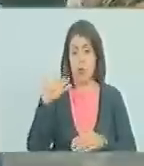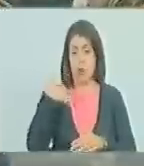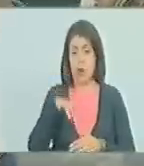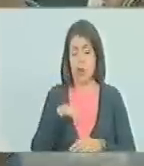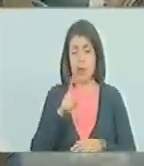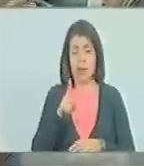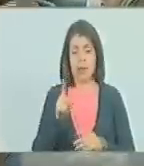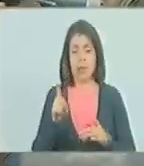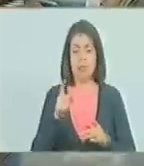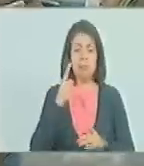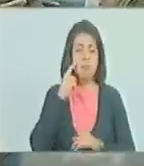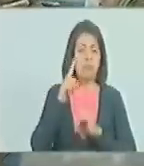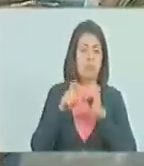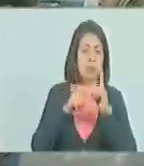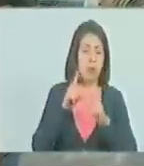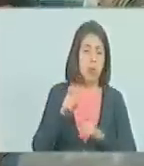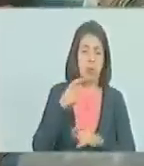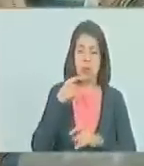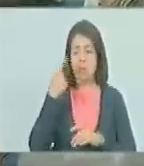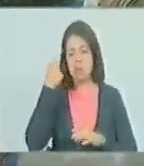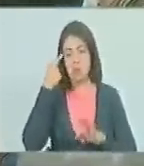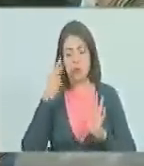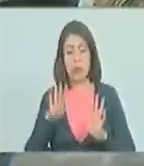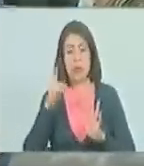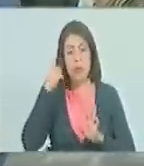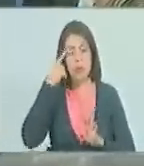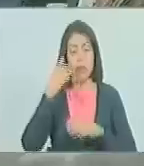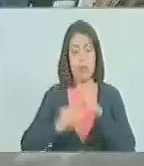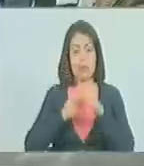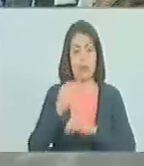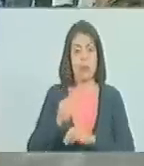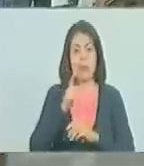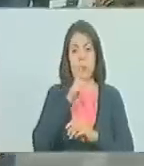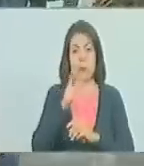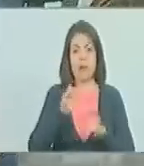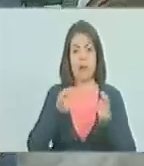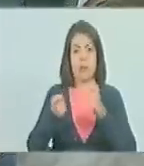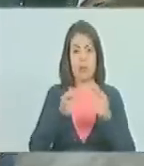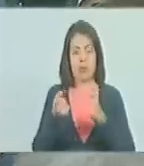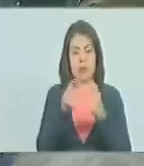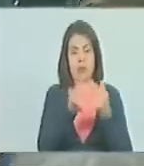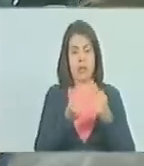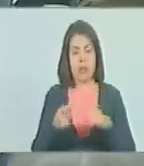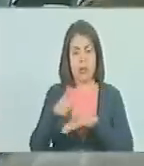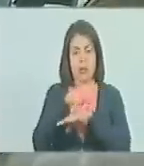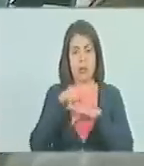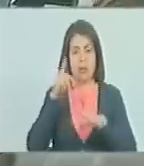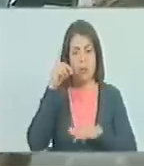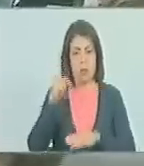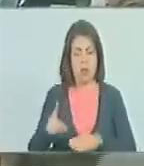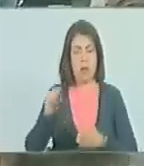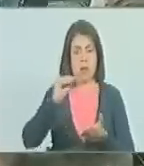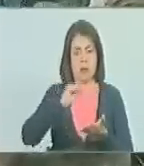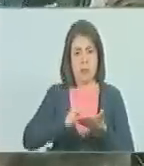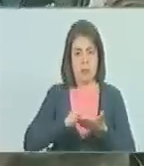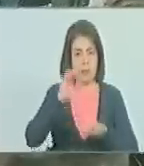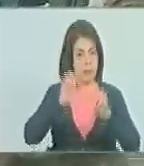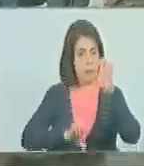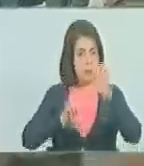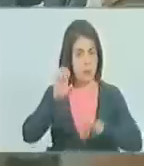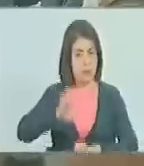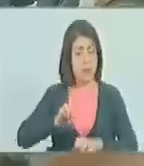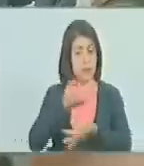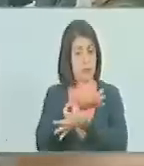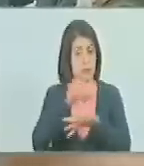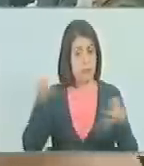los burungan, me perdonan la expresión. Yo creo que ese manejo del dinero del Estado también debe ser revisado. Pero